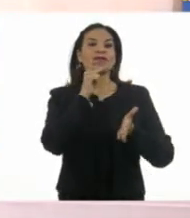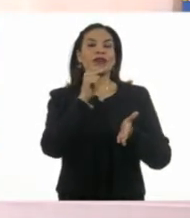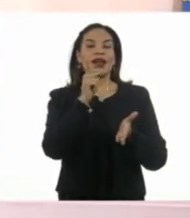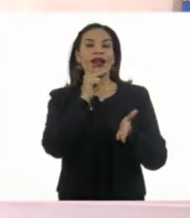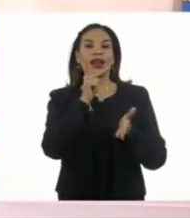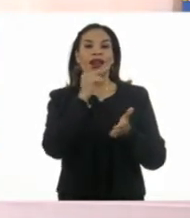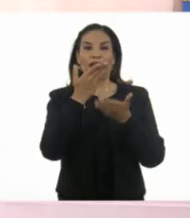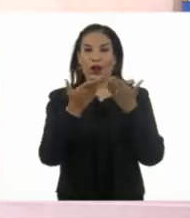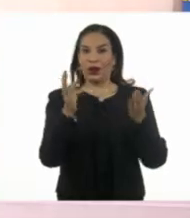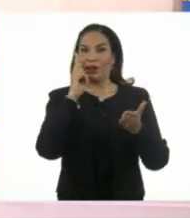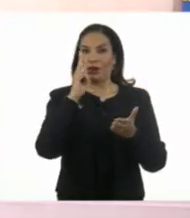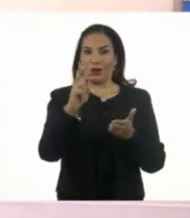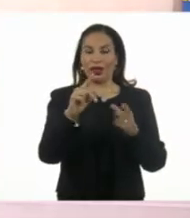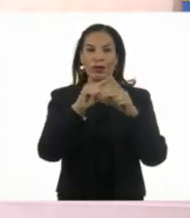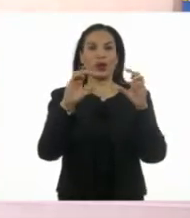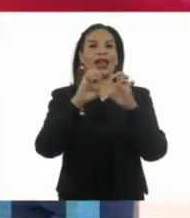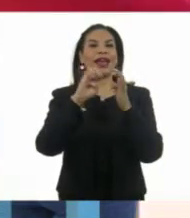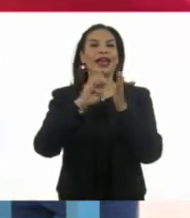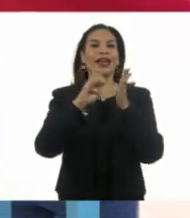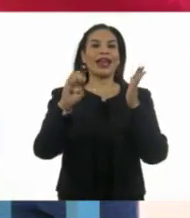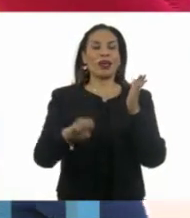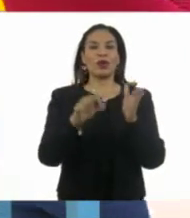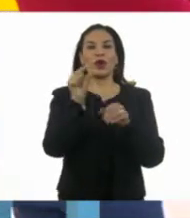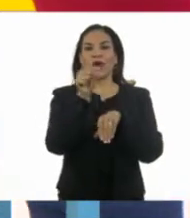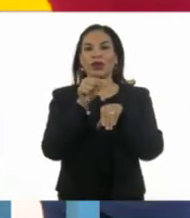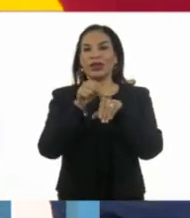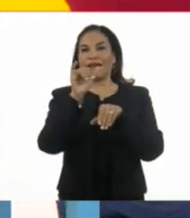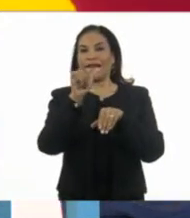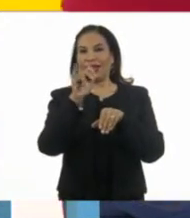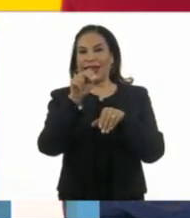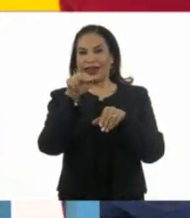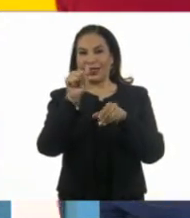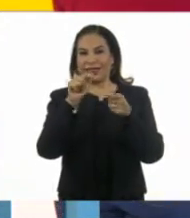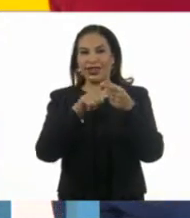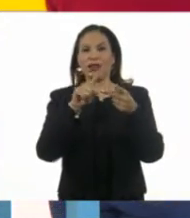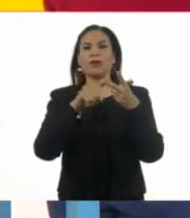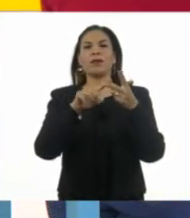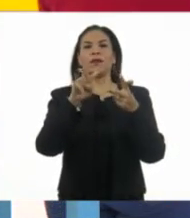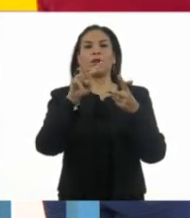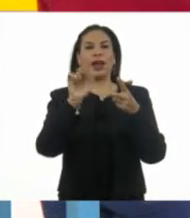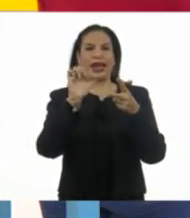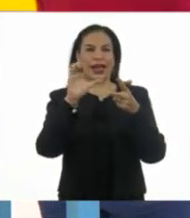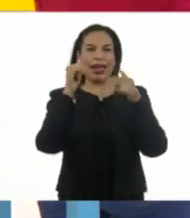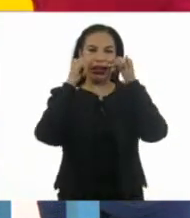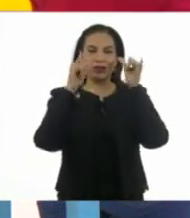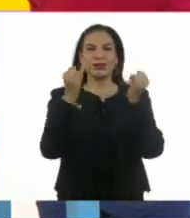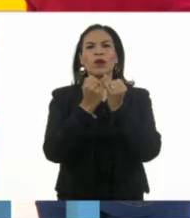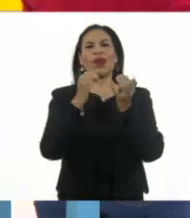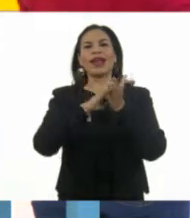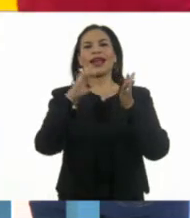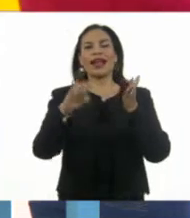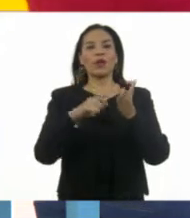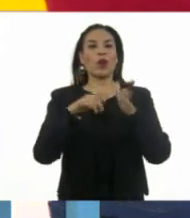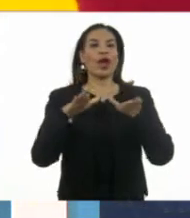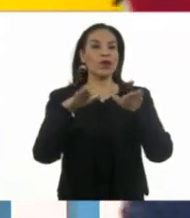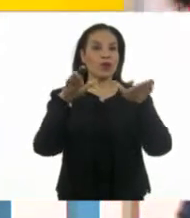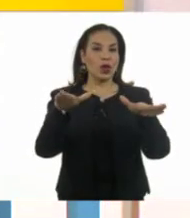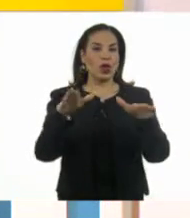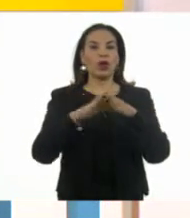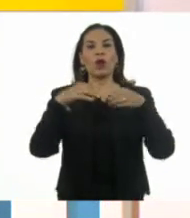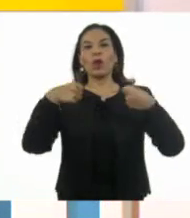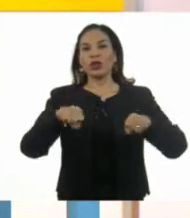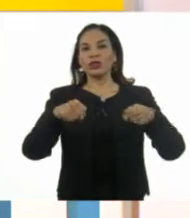palabras que acabamos de ver. Por ejemplo, Catarina y vaca. Y nos pasa lo mismo, por ejemplo, con avión